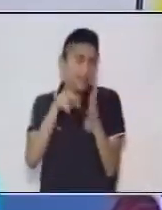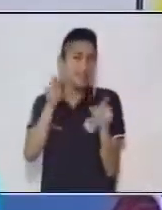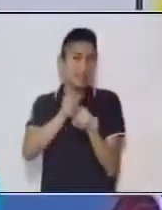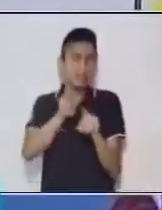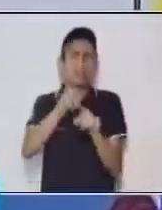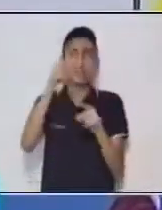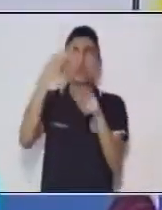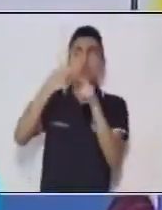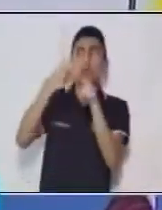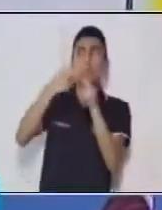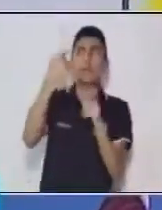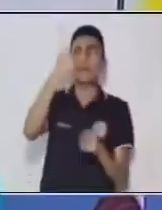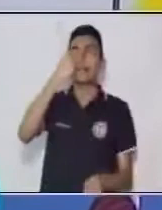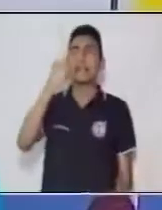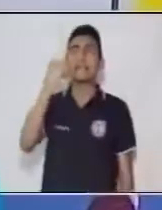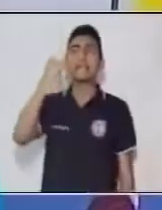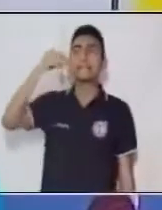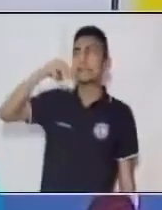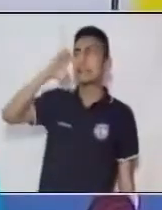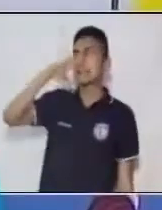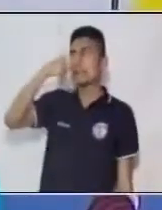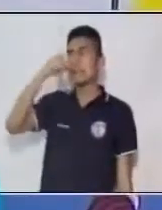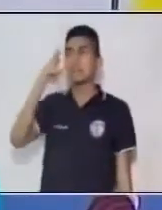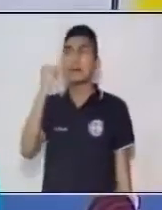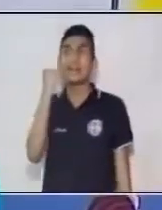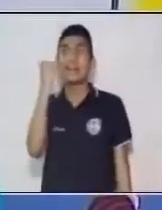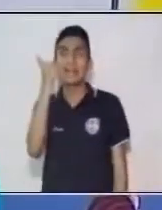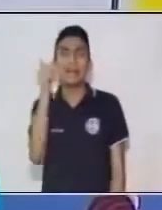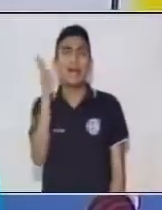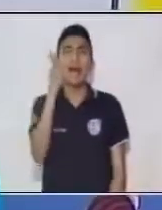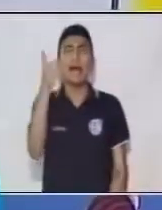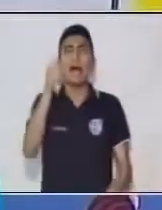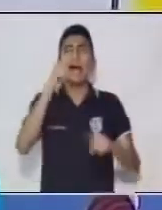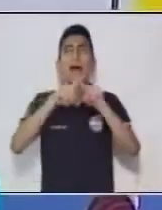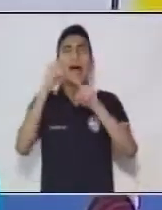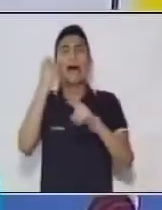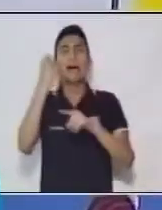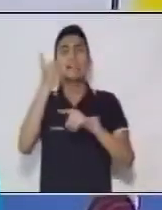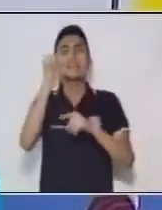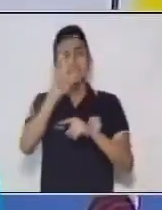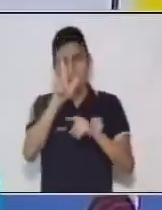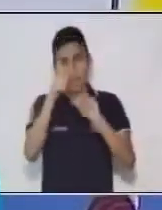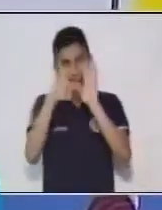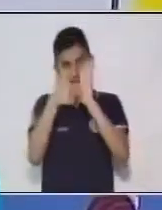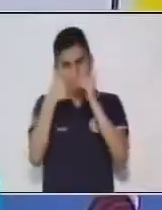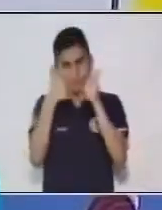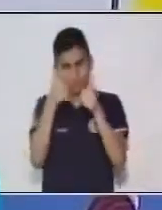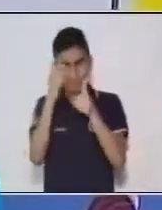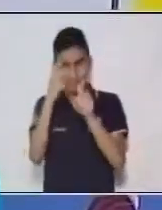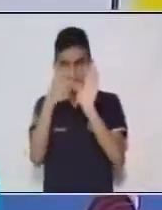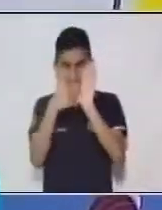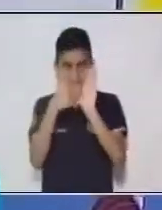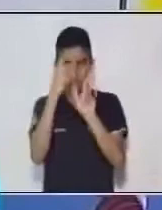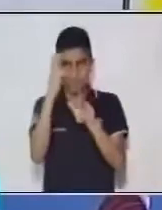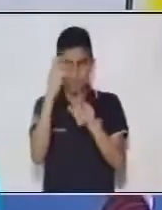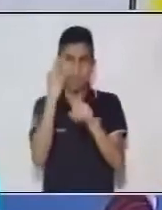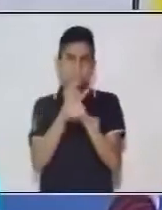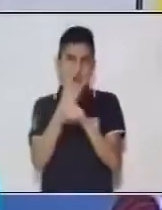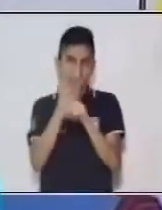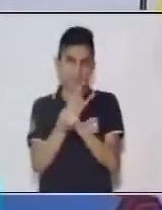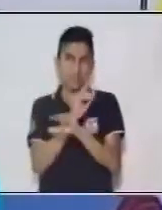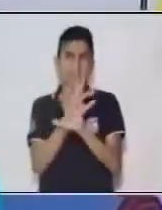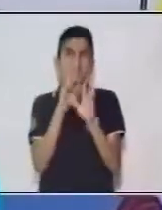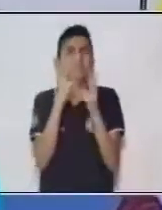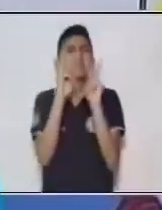¿verdad?, este punto y este coinciden, están a la misma distancia del eje de simetría.